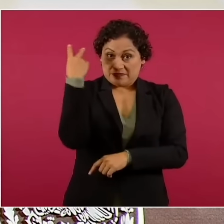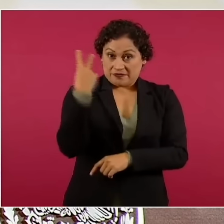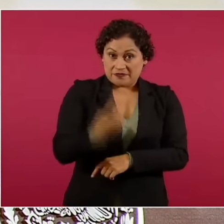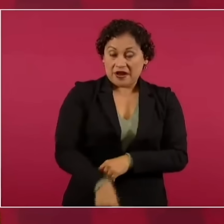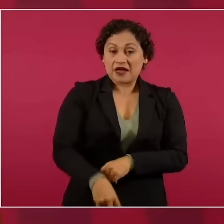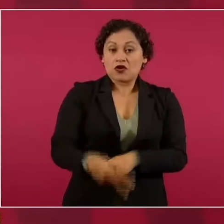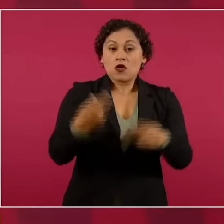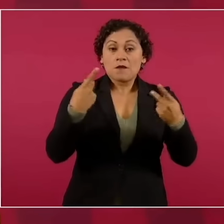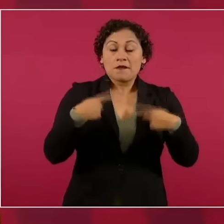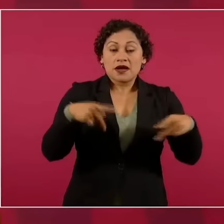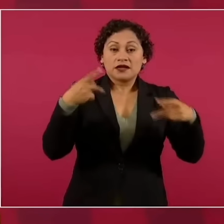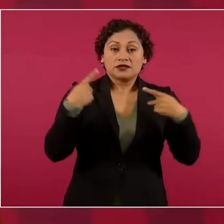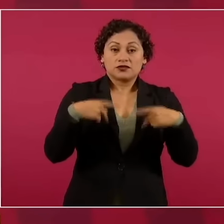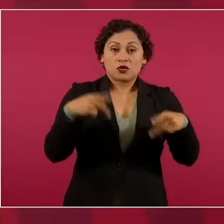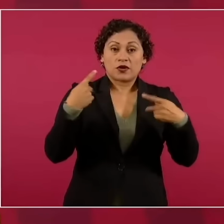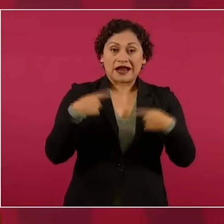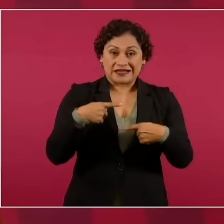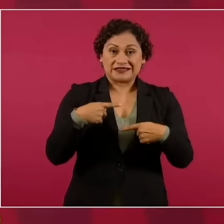con menos